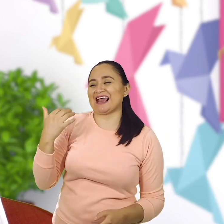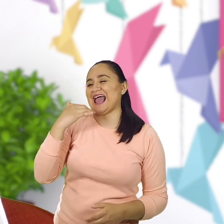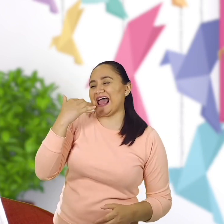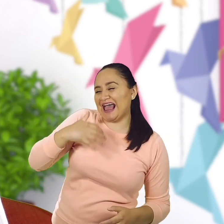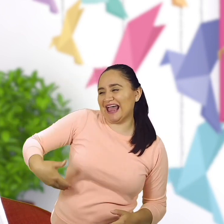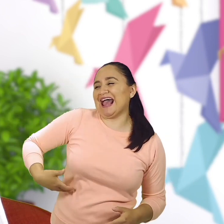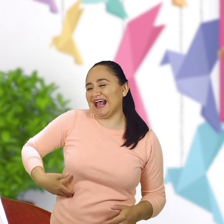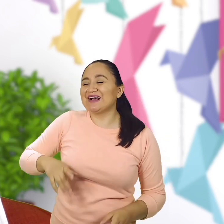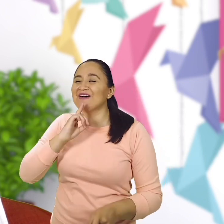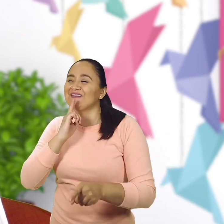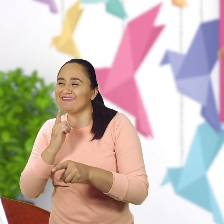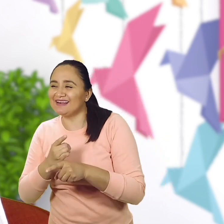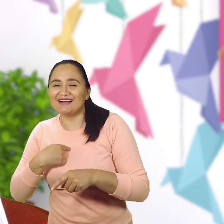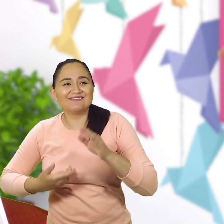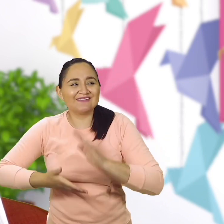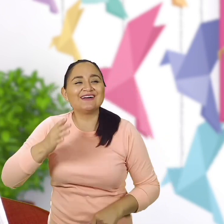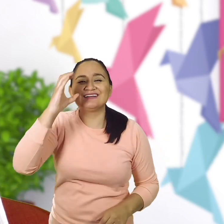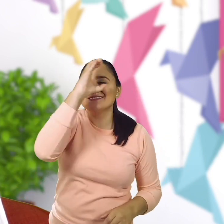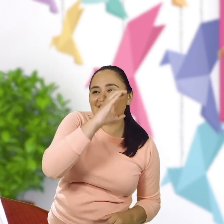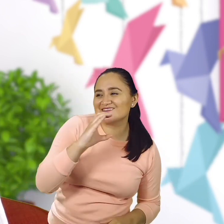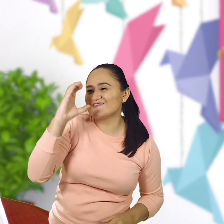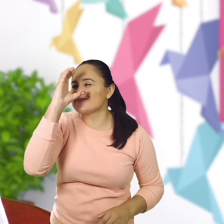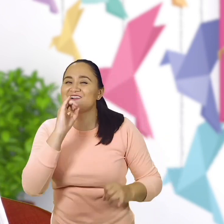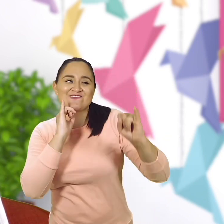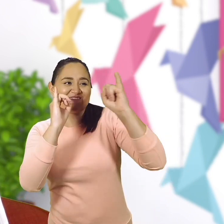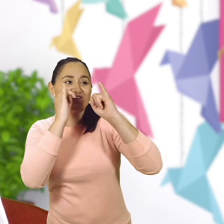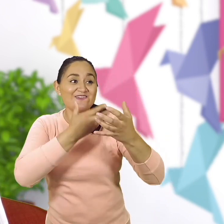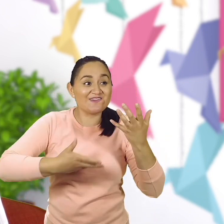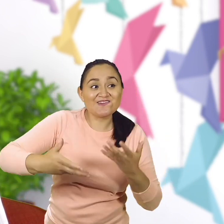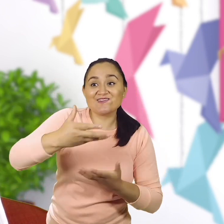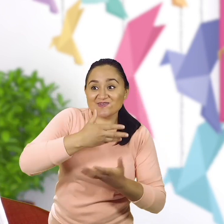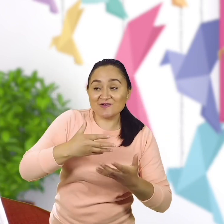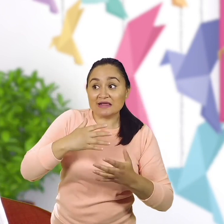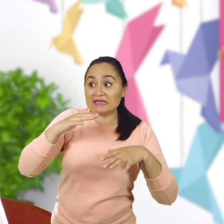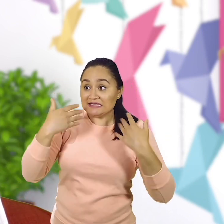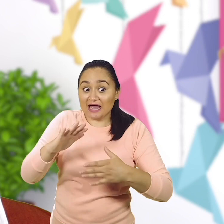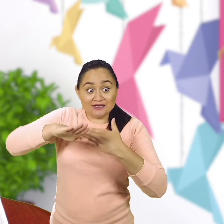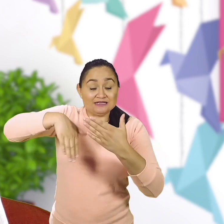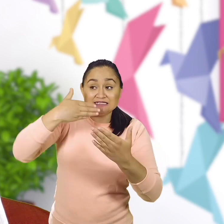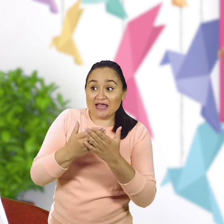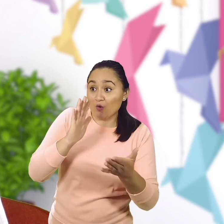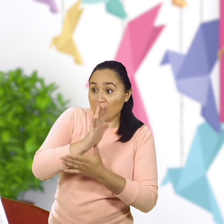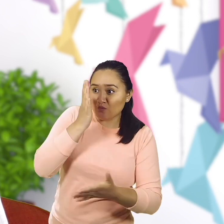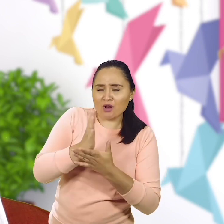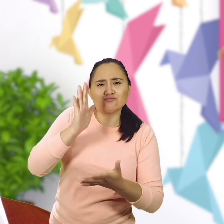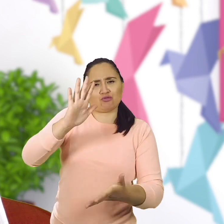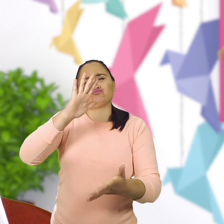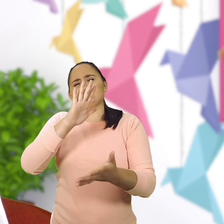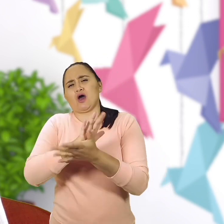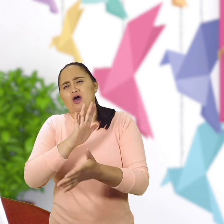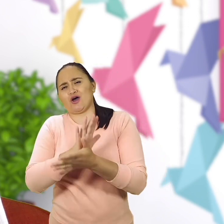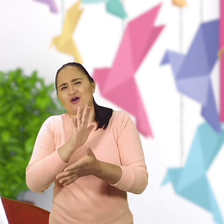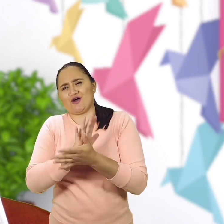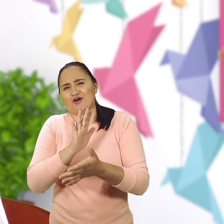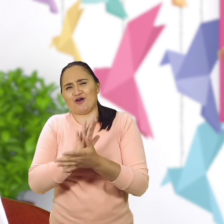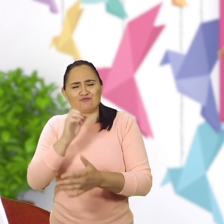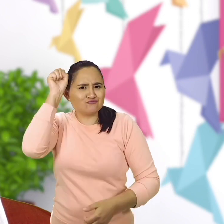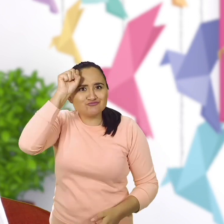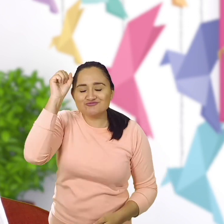inmediatamente buscaba alguna cosa para entretenerse. Bruno pensaba que al ir a la escuela se acabaría para siempre el